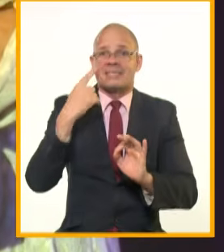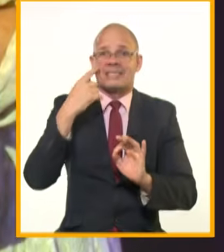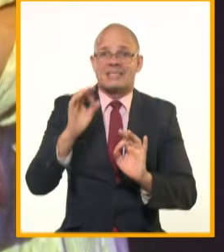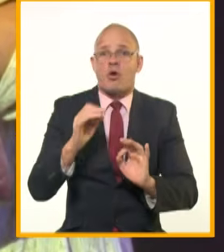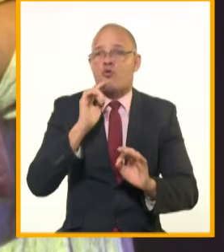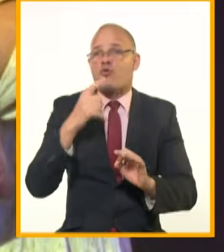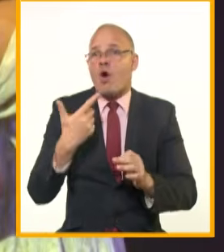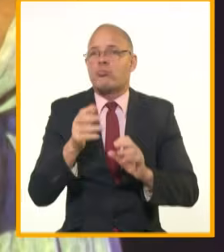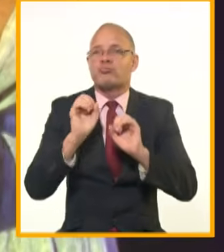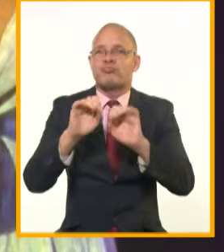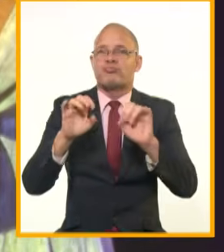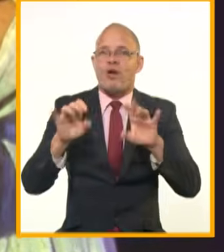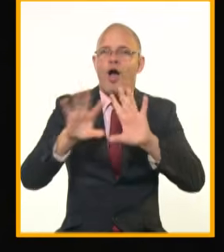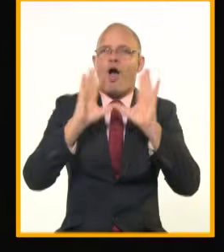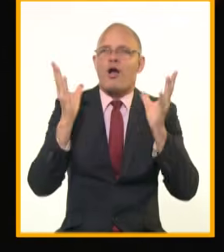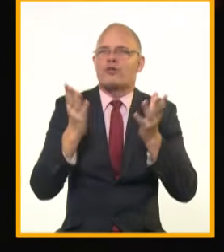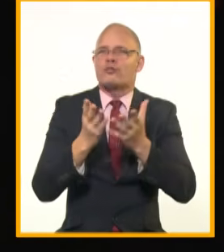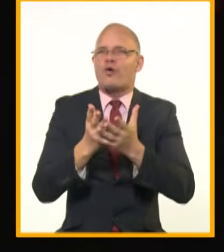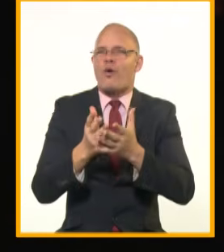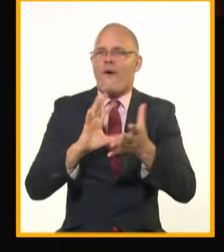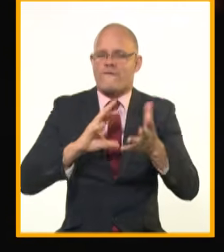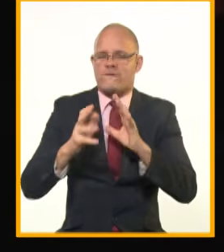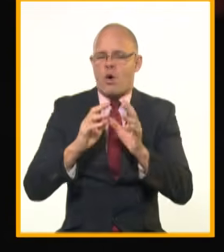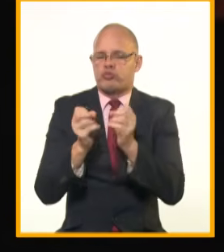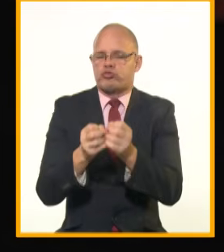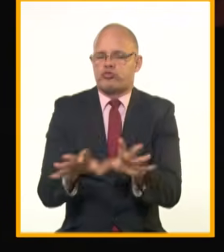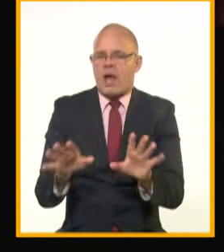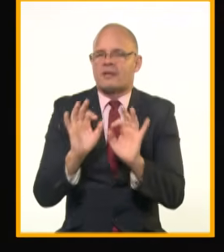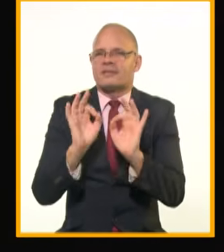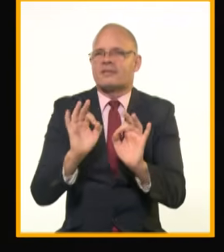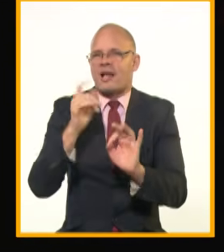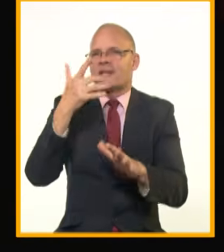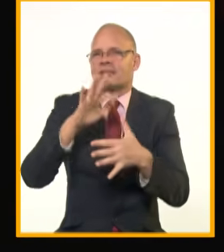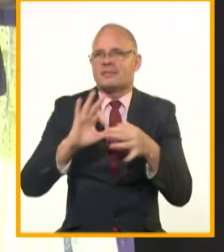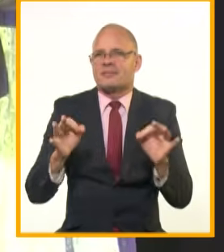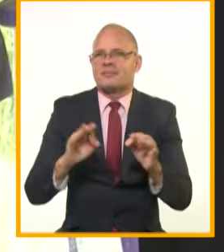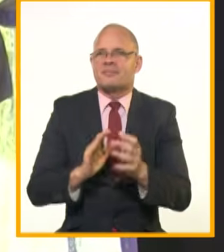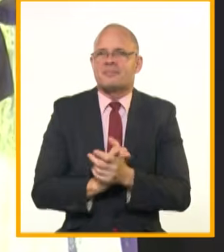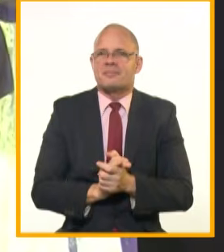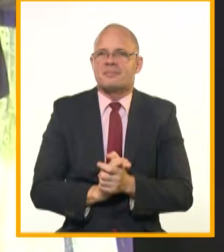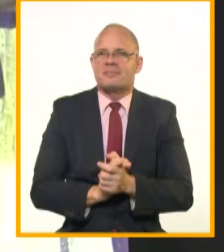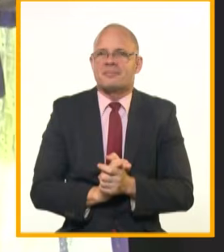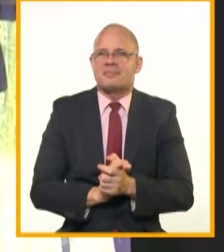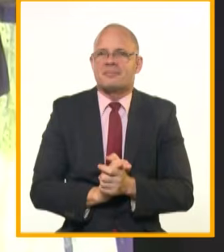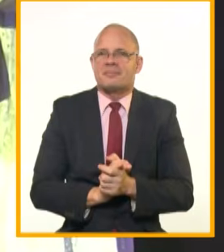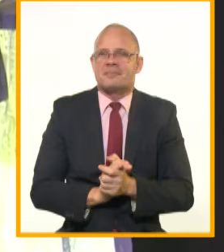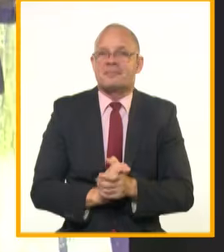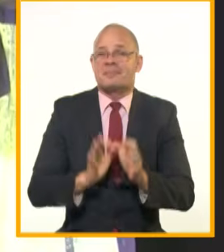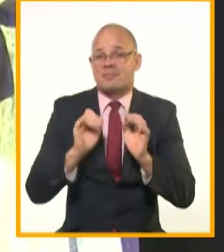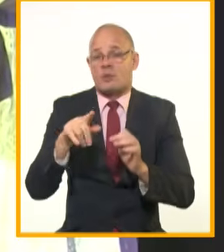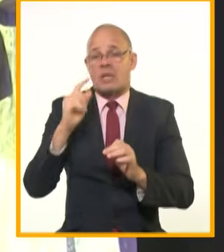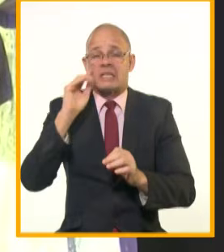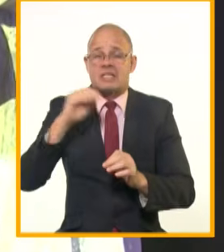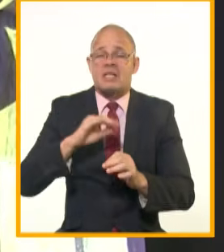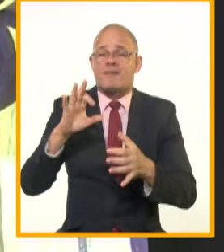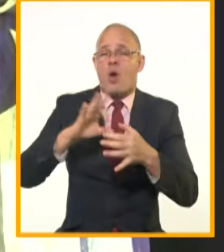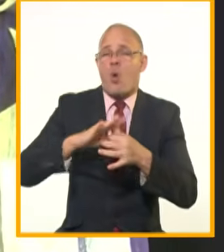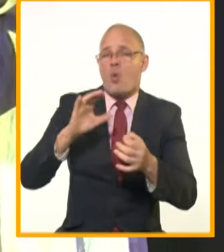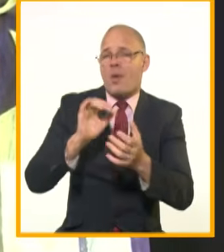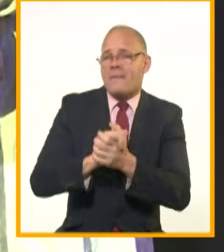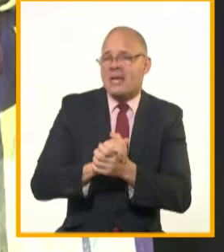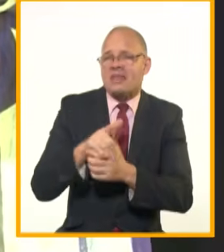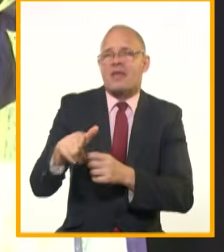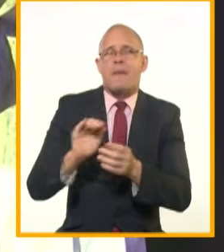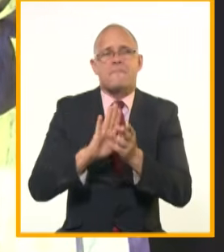todo las raíces culturales de Artemisa. Usted Guira tiene una potencia enorme, Vaya